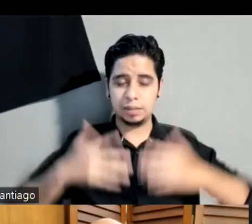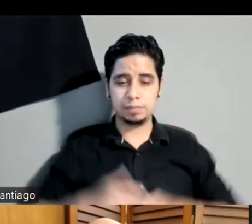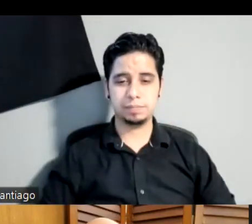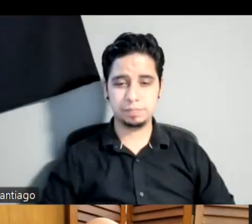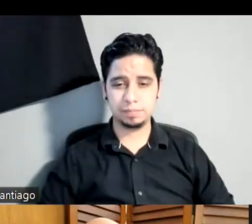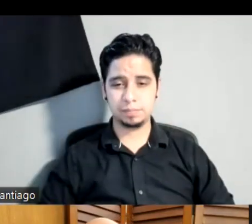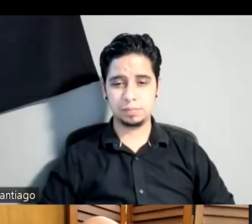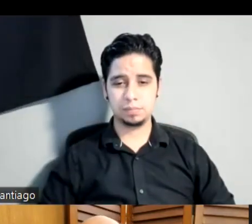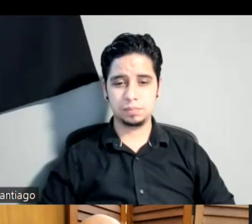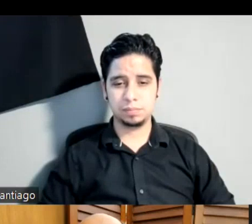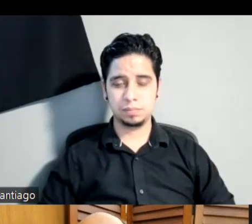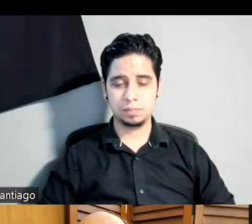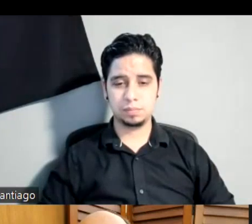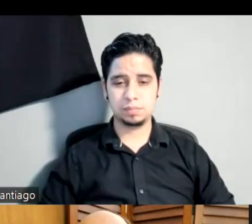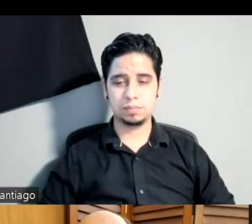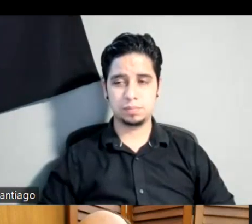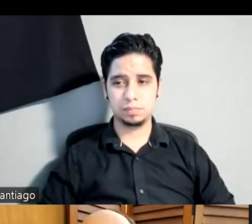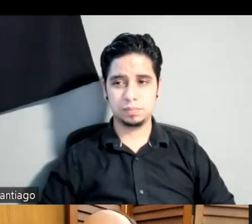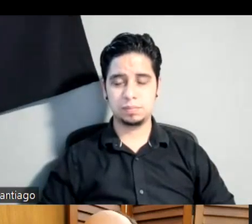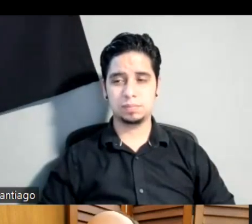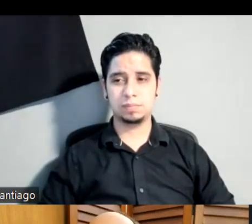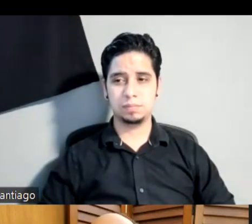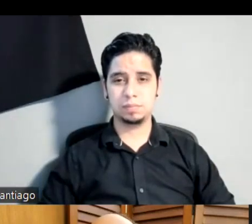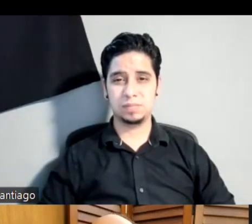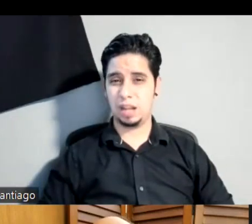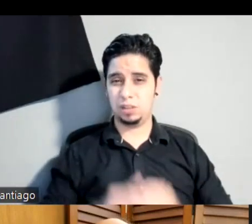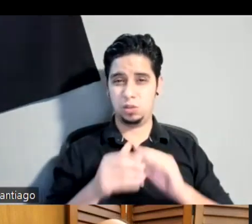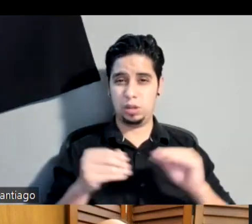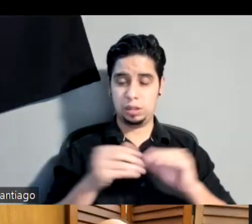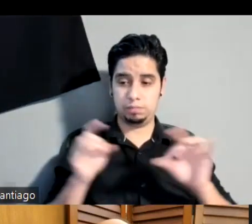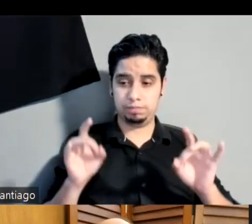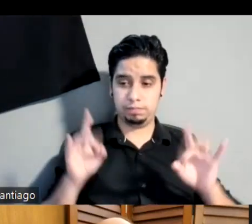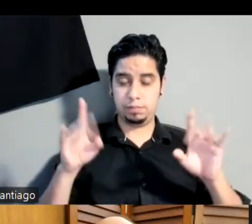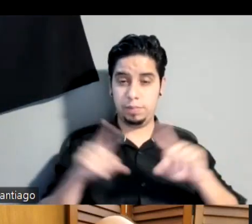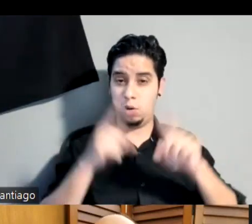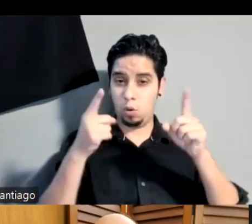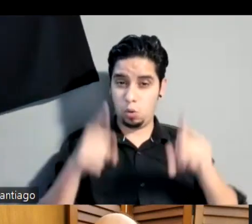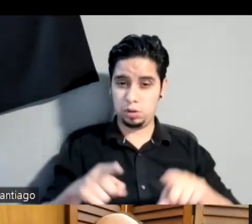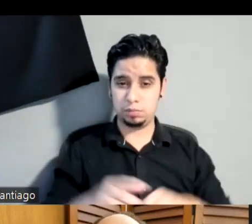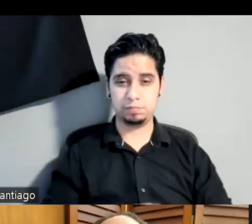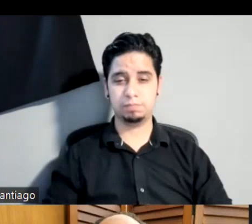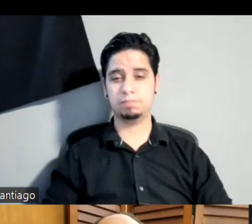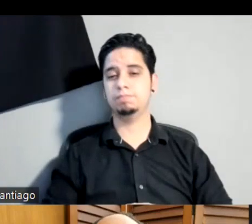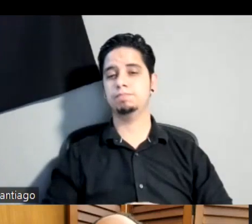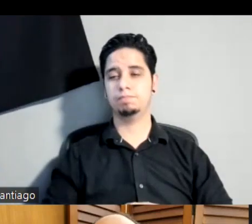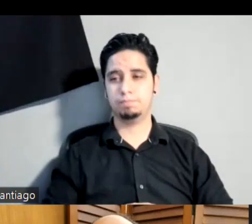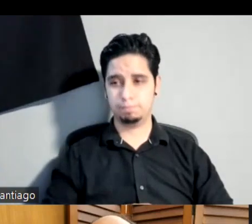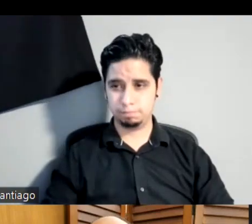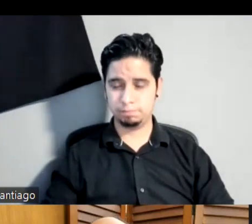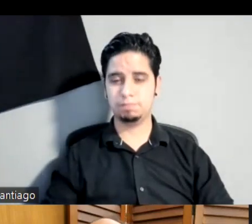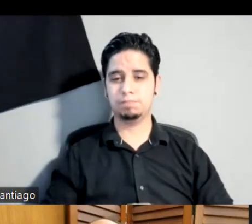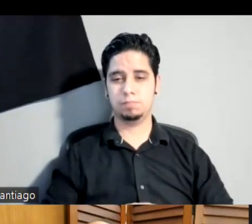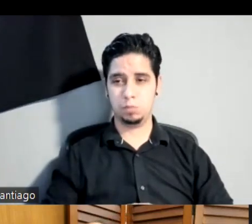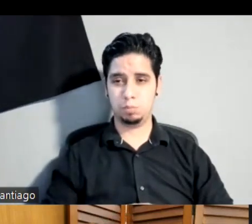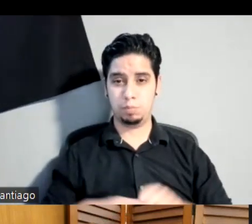está espeluznante, ¿verdad? No estamos validándola, pero no. Esto ocurre. Ni allá, hay que mirar lo que ocurre previo, ¿no? Lo que